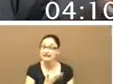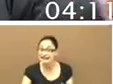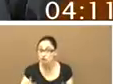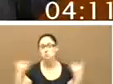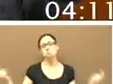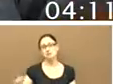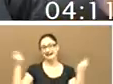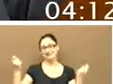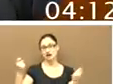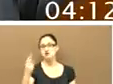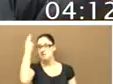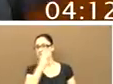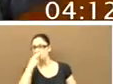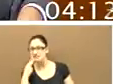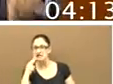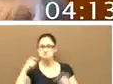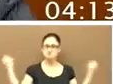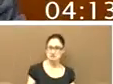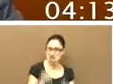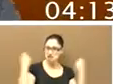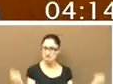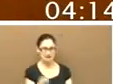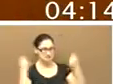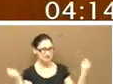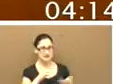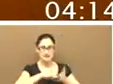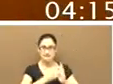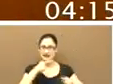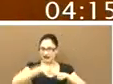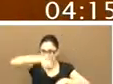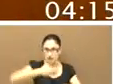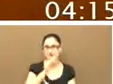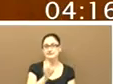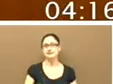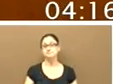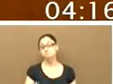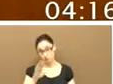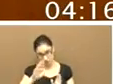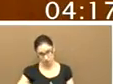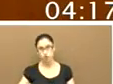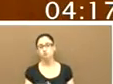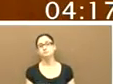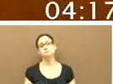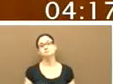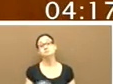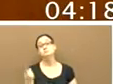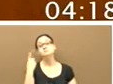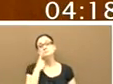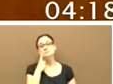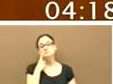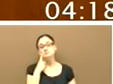promesas propaganda y planes que no traen a esta casa y por último y voy terminando mire usted